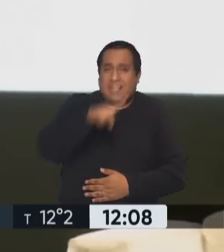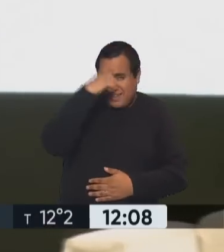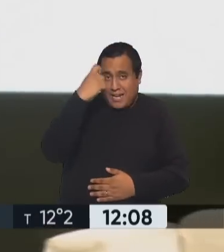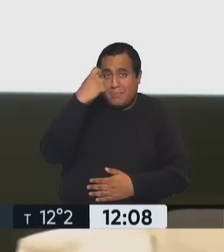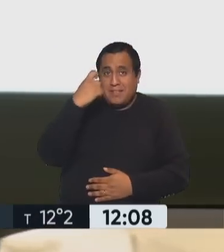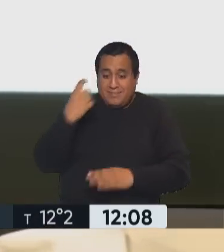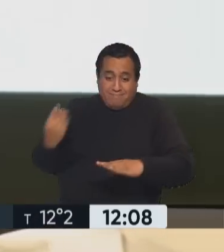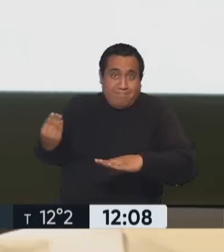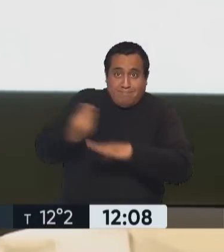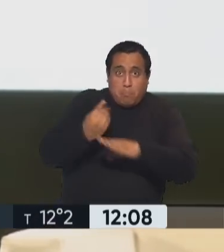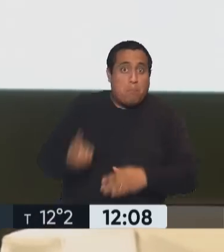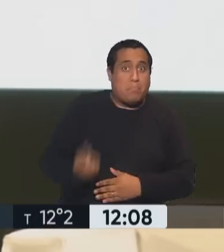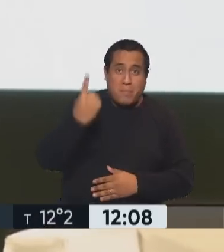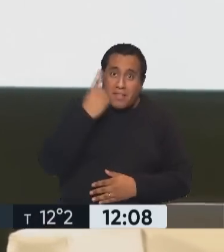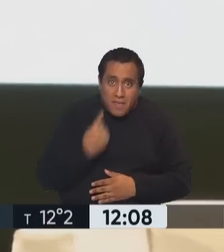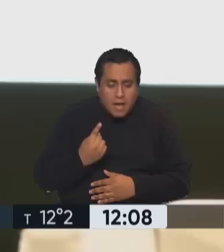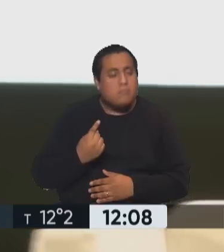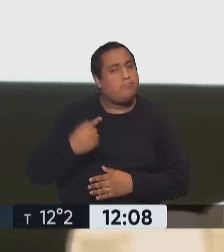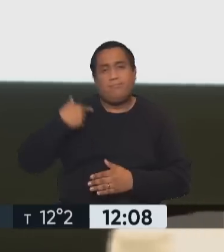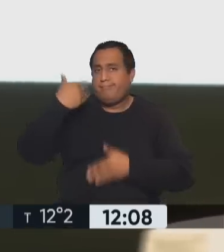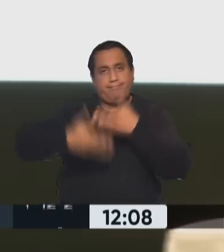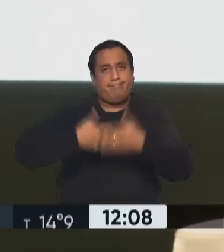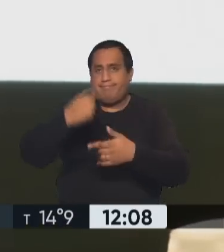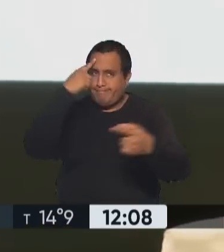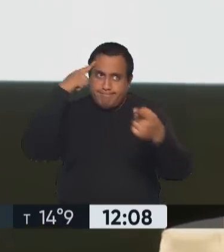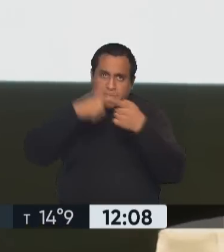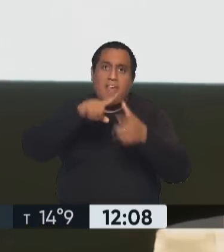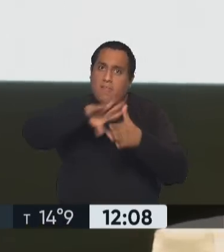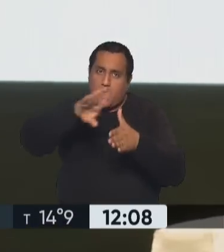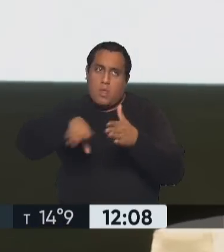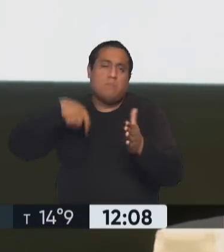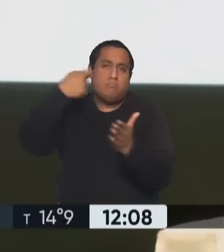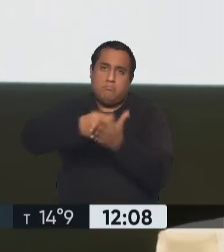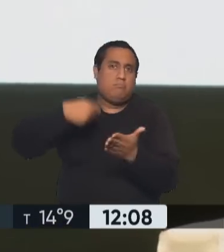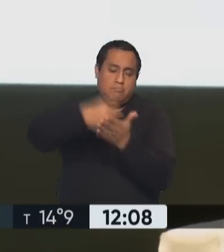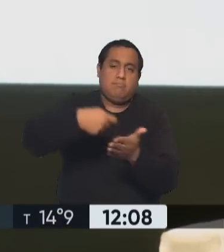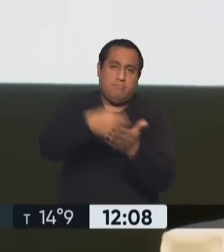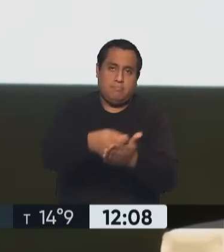día de nuestra gestión, hemos ido avanzando de forma decidida.